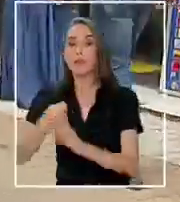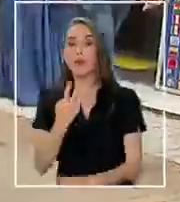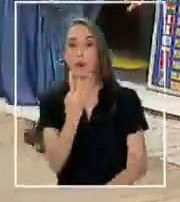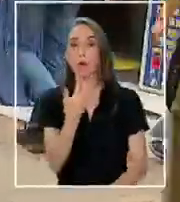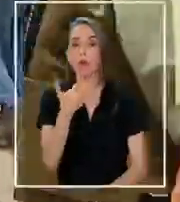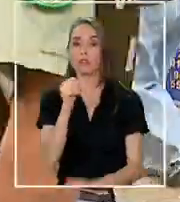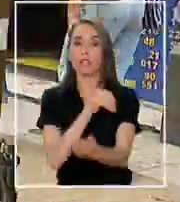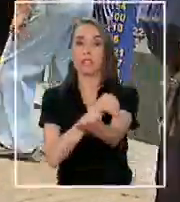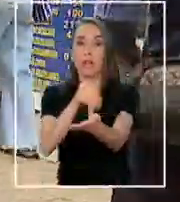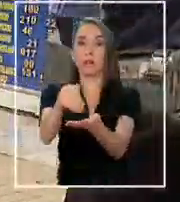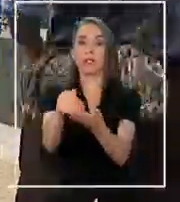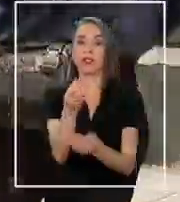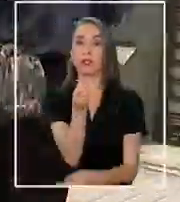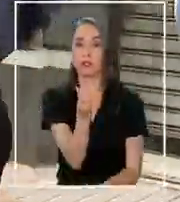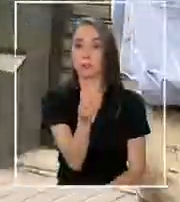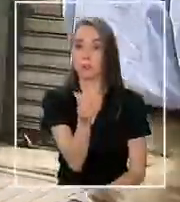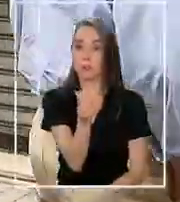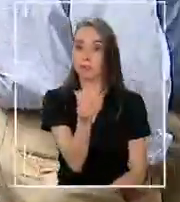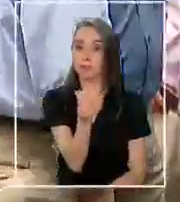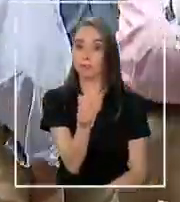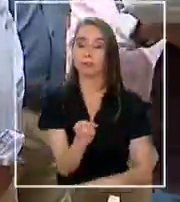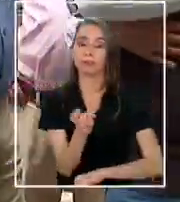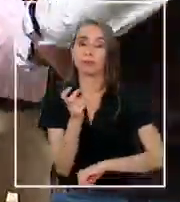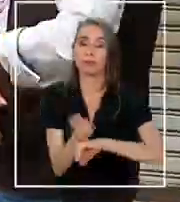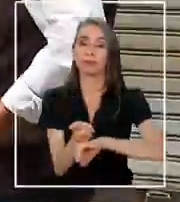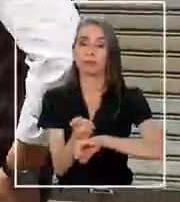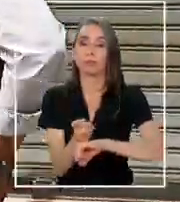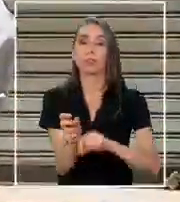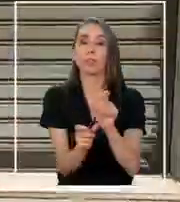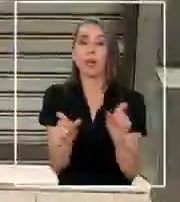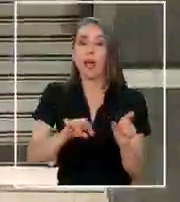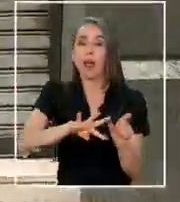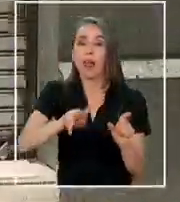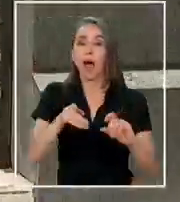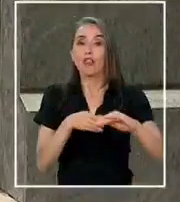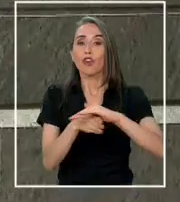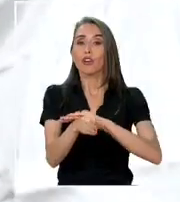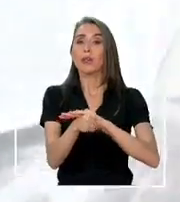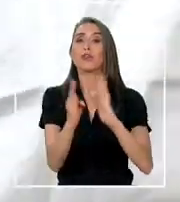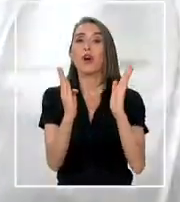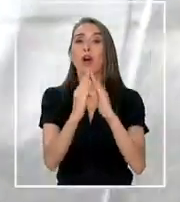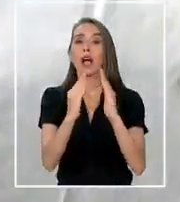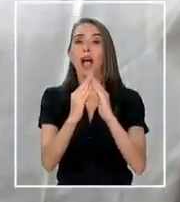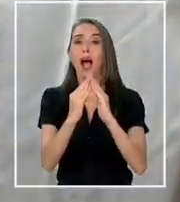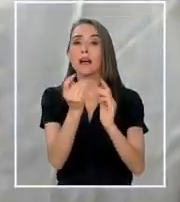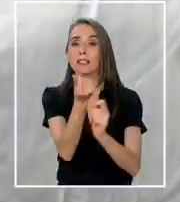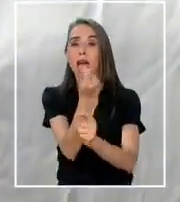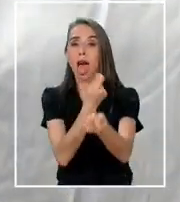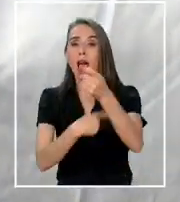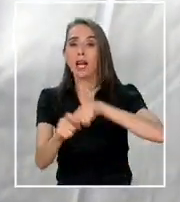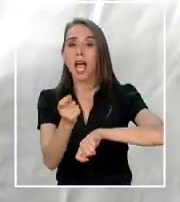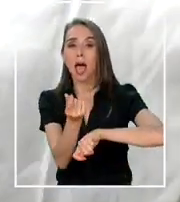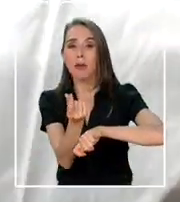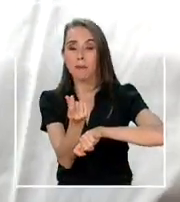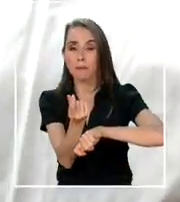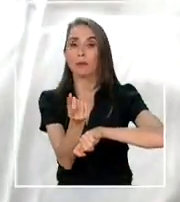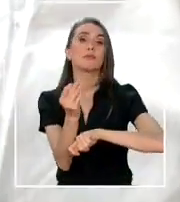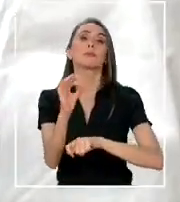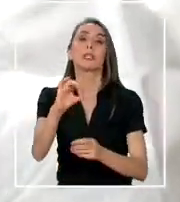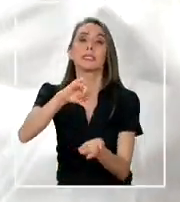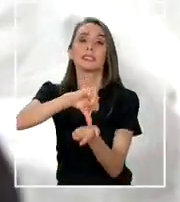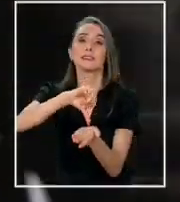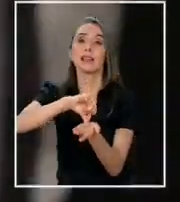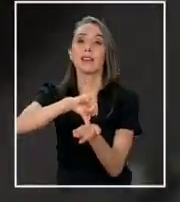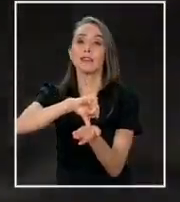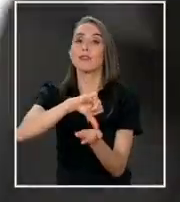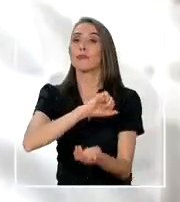460 millones de pesos eso fue lo que sustrajo un grupo de delincuentes a una casa de cambios un robo que se produjo en pleno